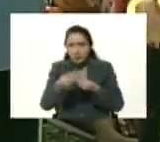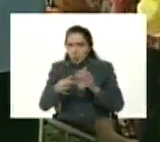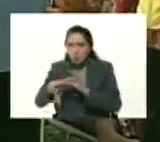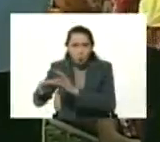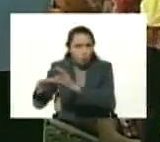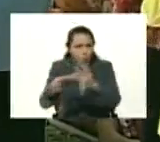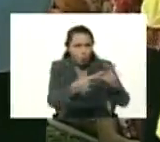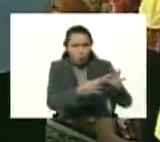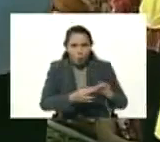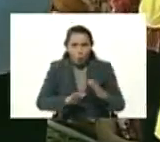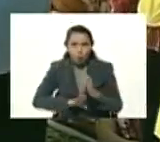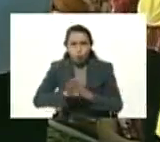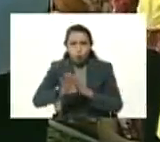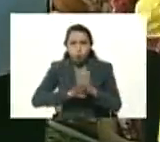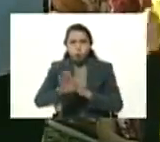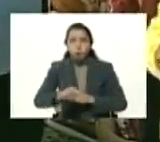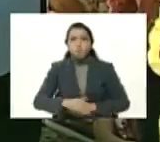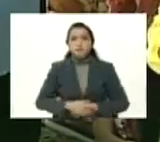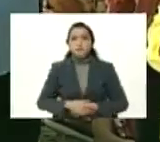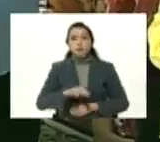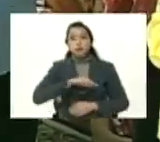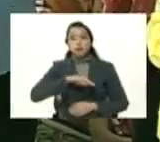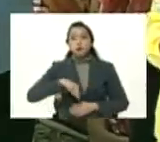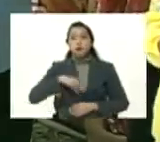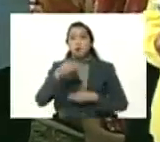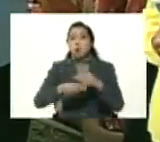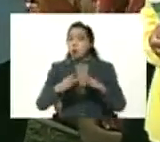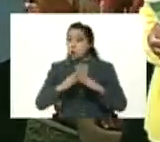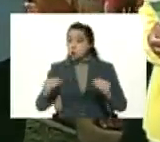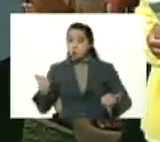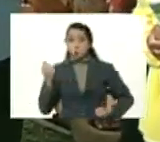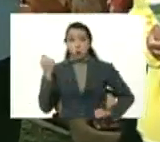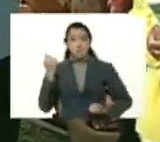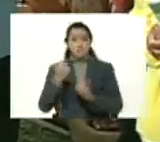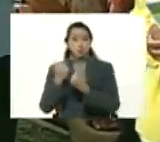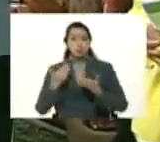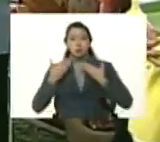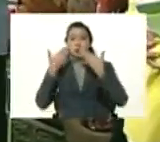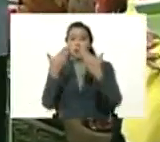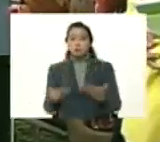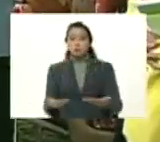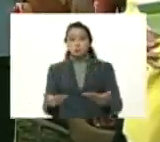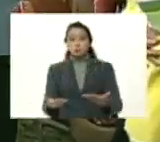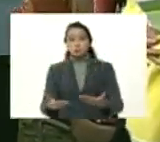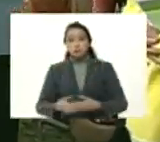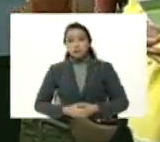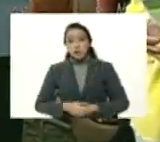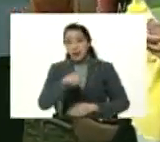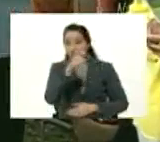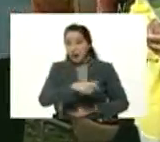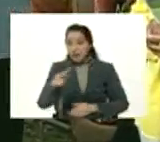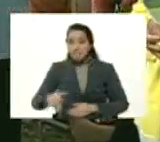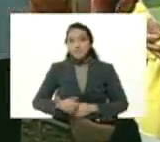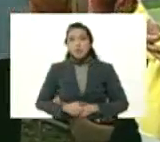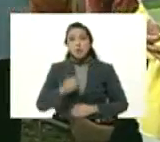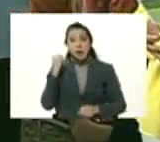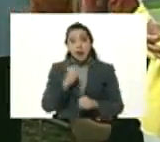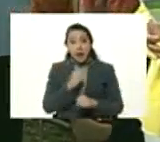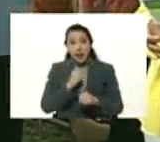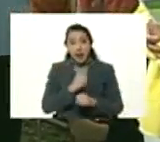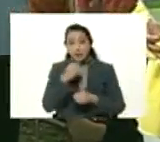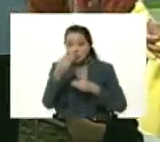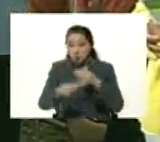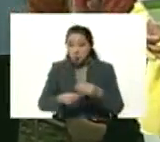y crecimiento. Y nosotros tenemos que garantizar todo el apoyo para que los productores primarios consoliden su